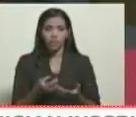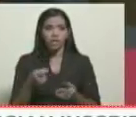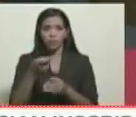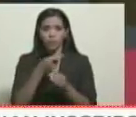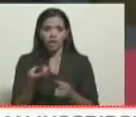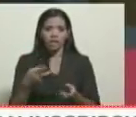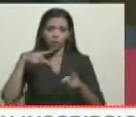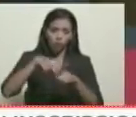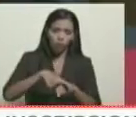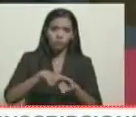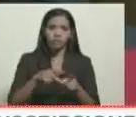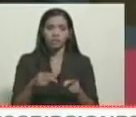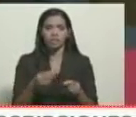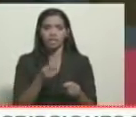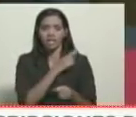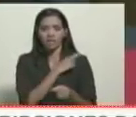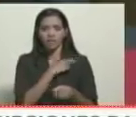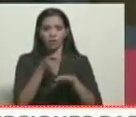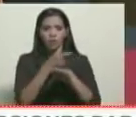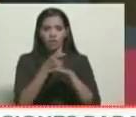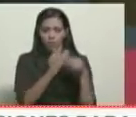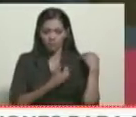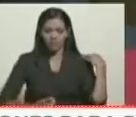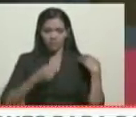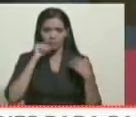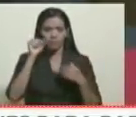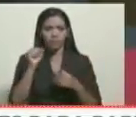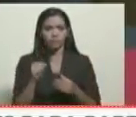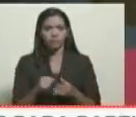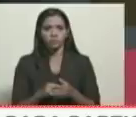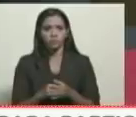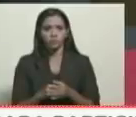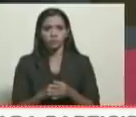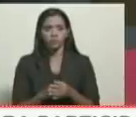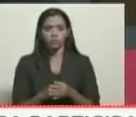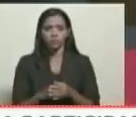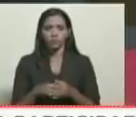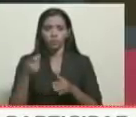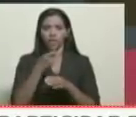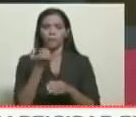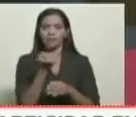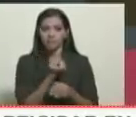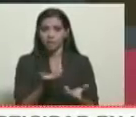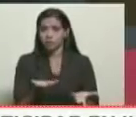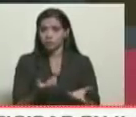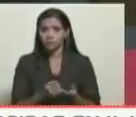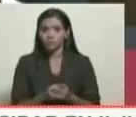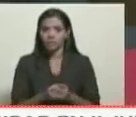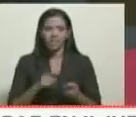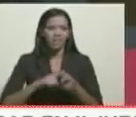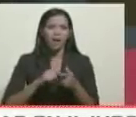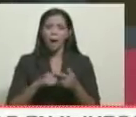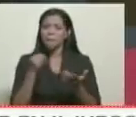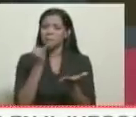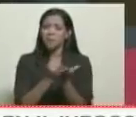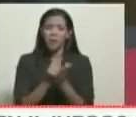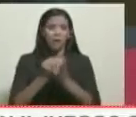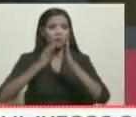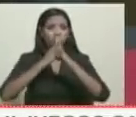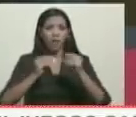del jefe de Estado de Venezuela, ¿verdad?, un intento de magnicidio. Entonces han probado todas las fórmulas